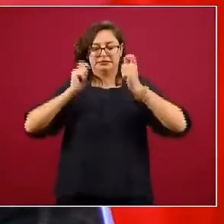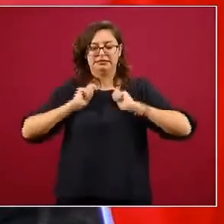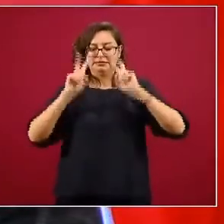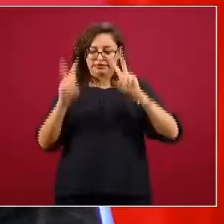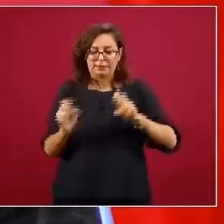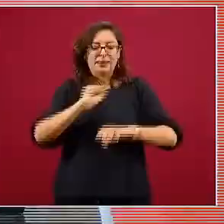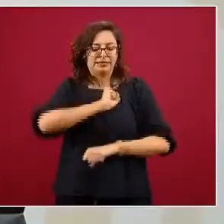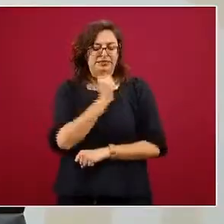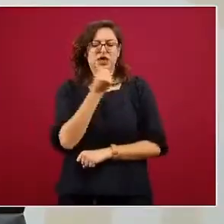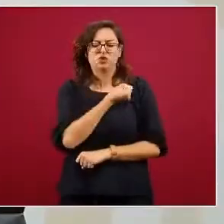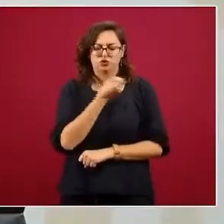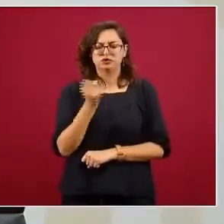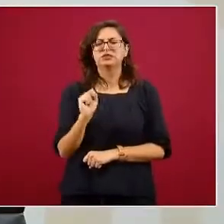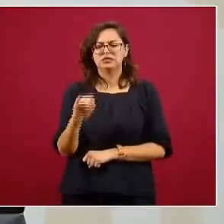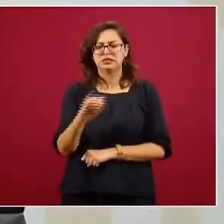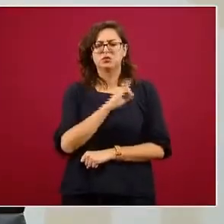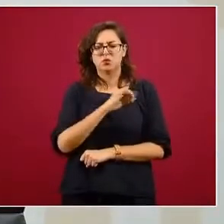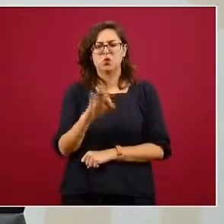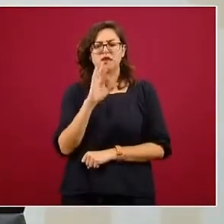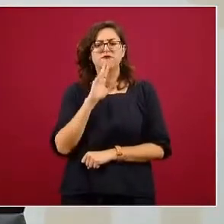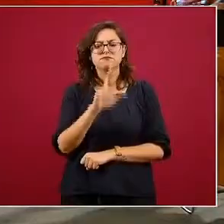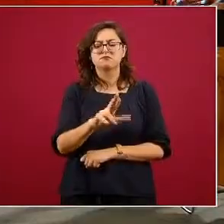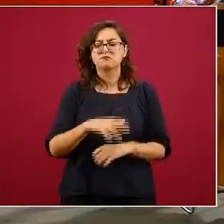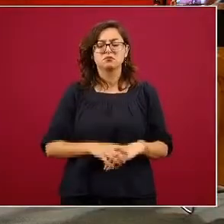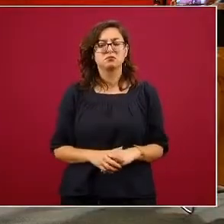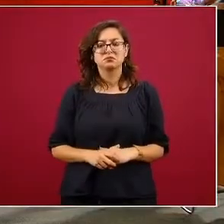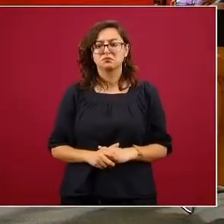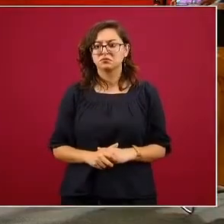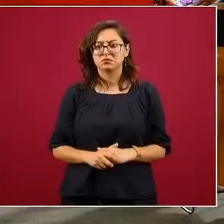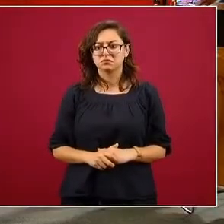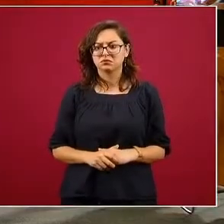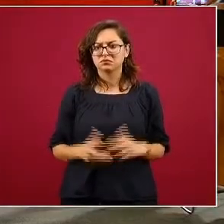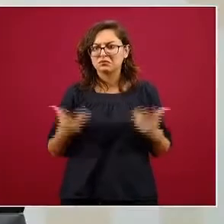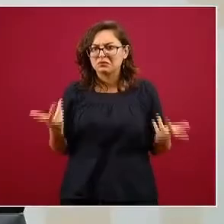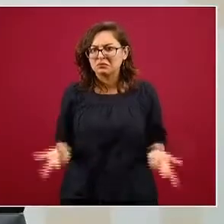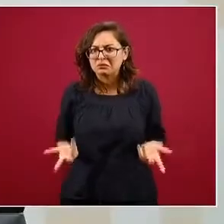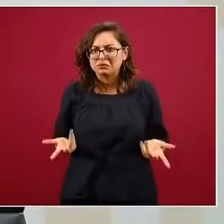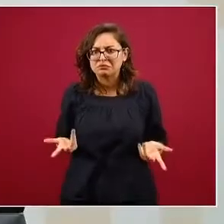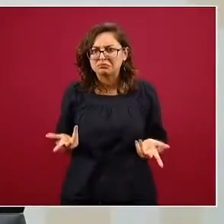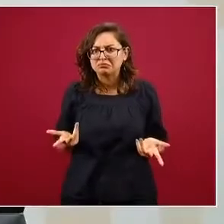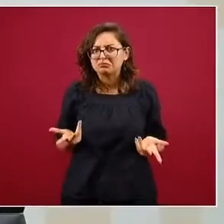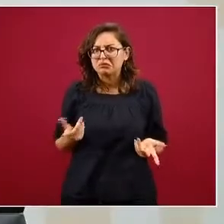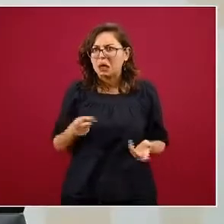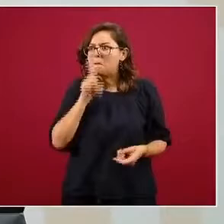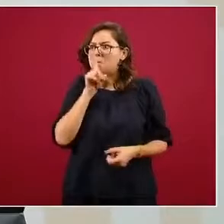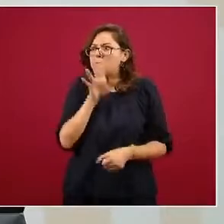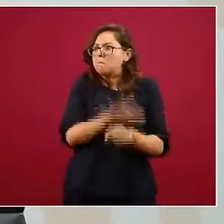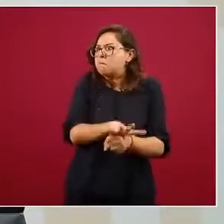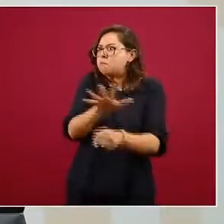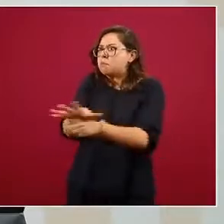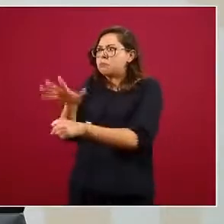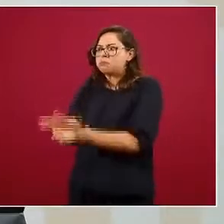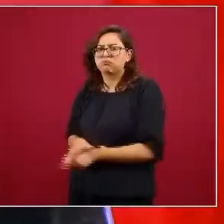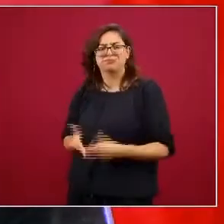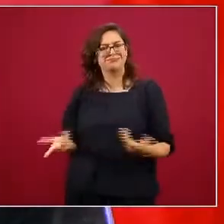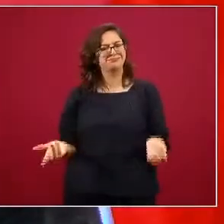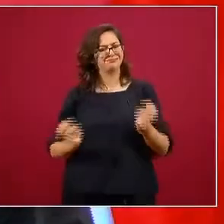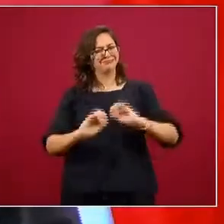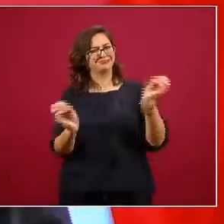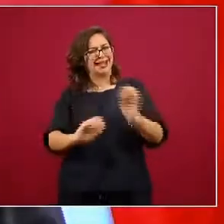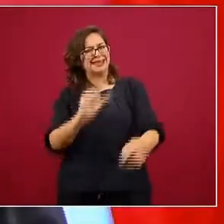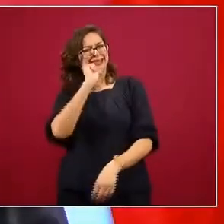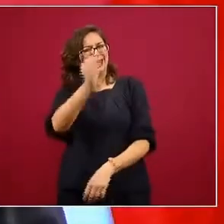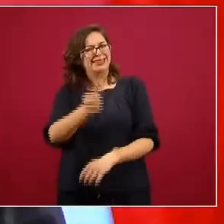salud, no hubo amago, no va a haber amago, nunca. Lo hemos dicho 1, 2,